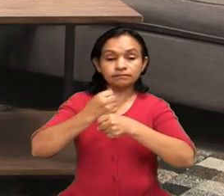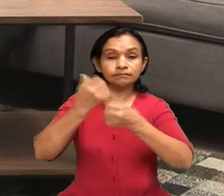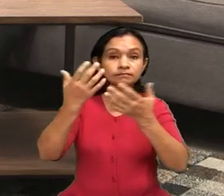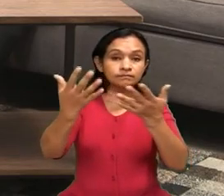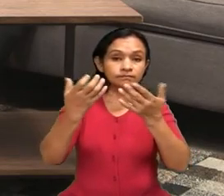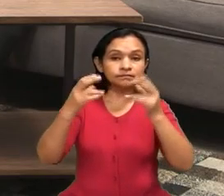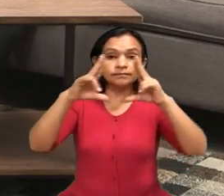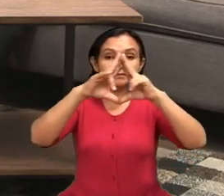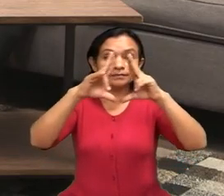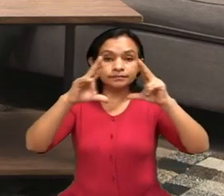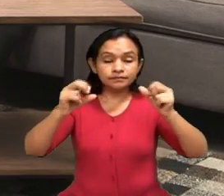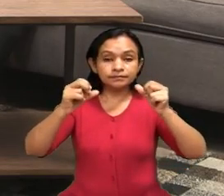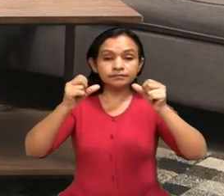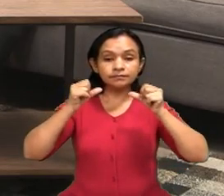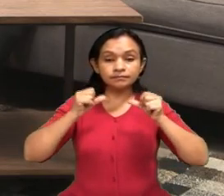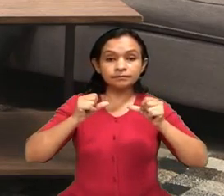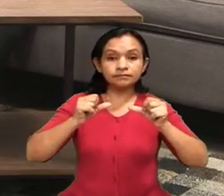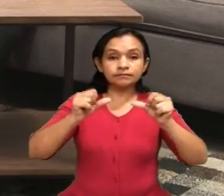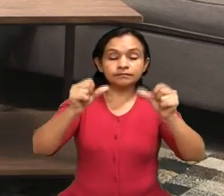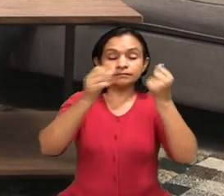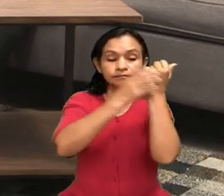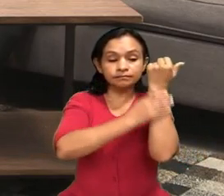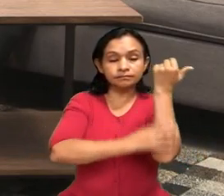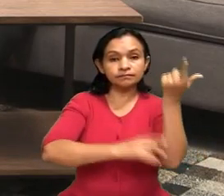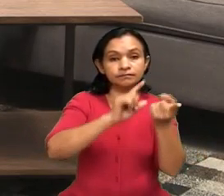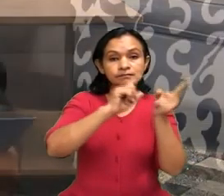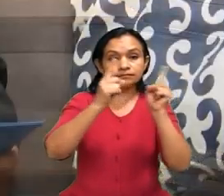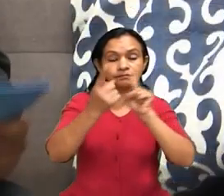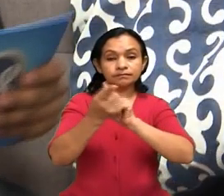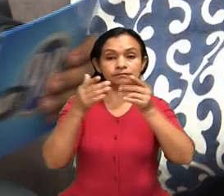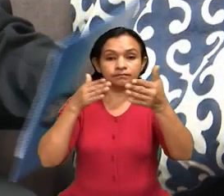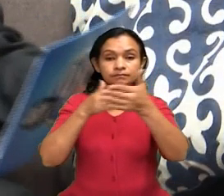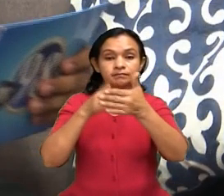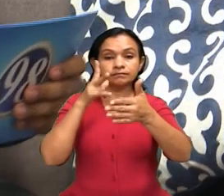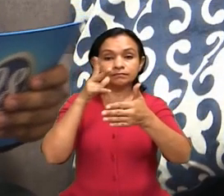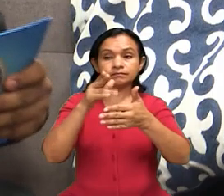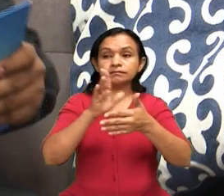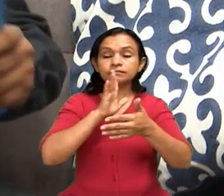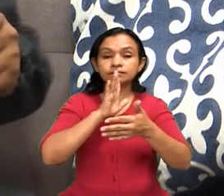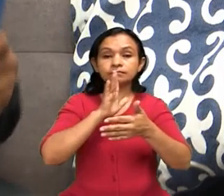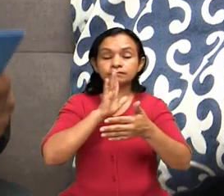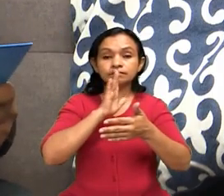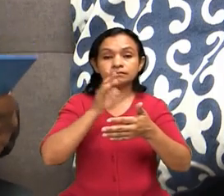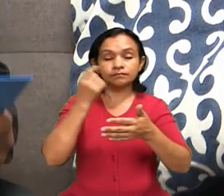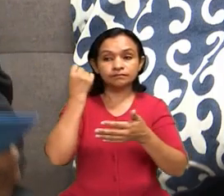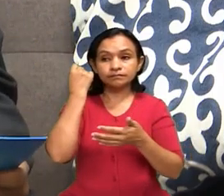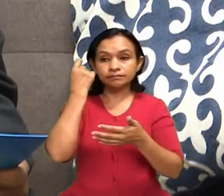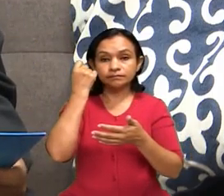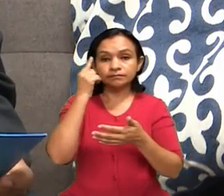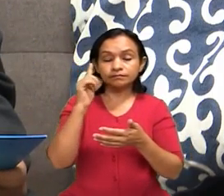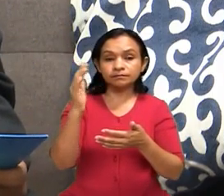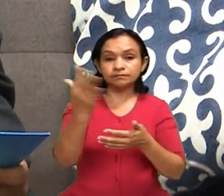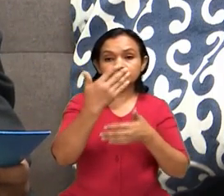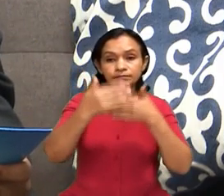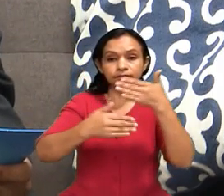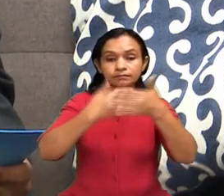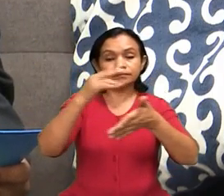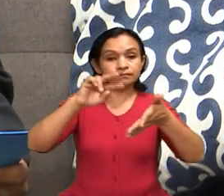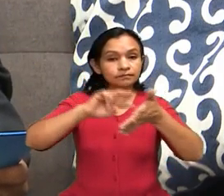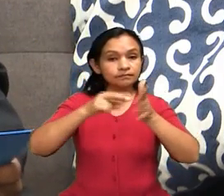nuestro país salga de la pobreza. Tenemos que hacer una pausa, pero al volver quisiera que habláramos de eso para ir entendiendo todo el proceso de lo que